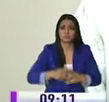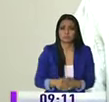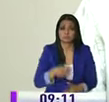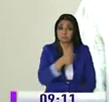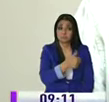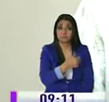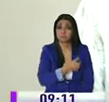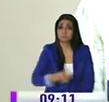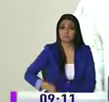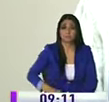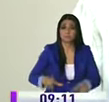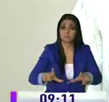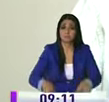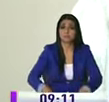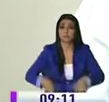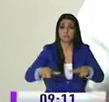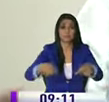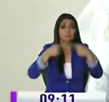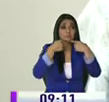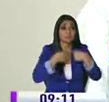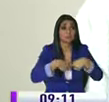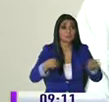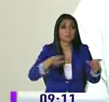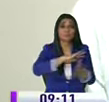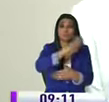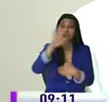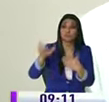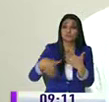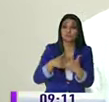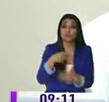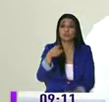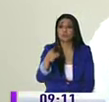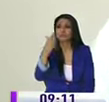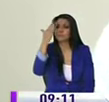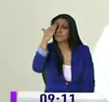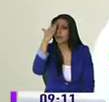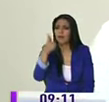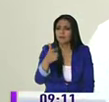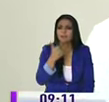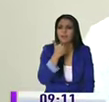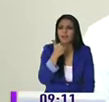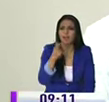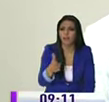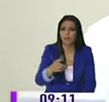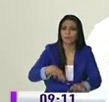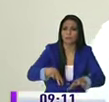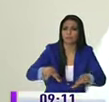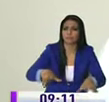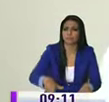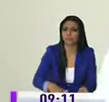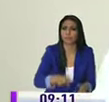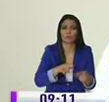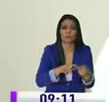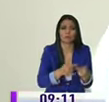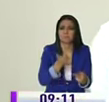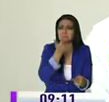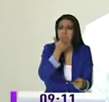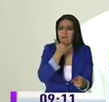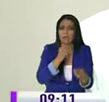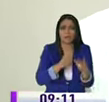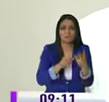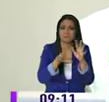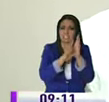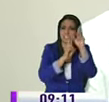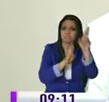moreno de que todos los ciudadanos que sepan del cometimiento de delitos o de